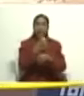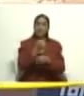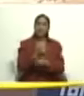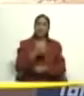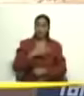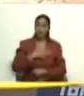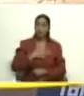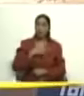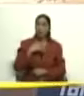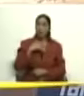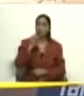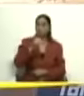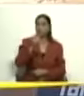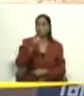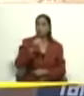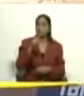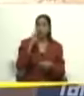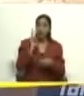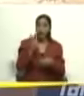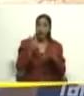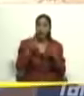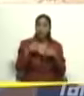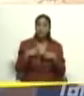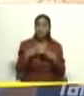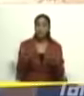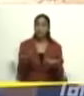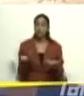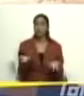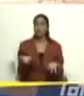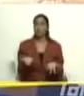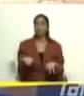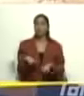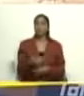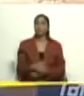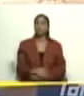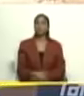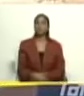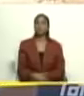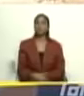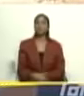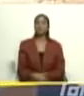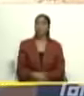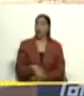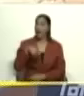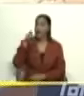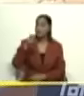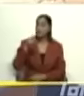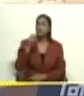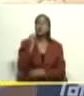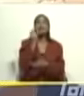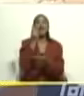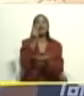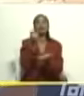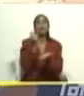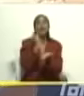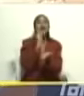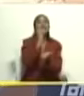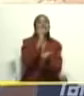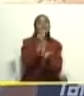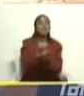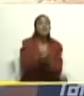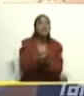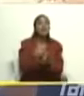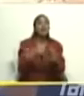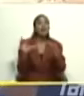ratifico, la necesidad de la inversión y la alianza con el